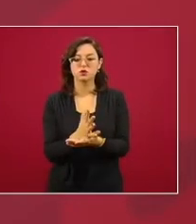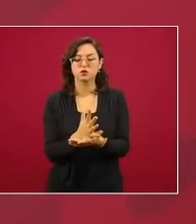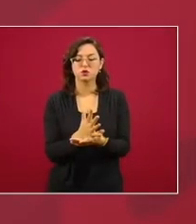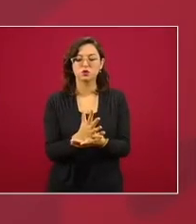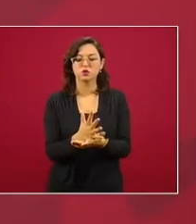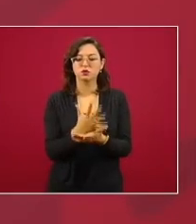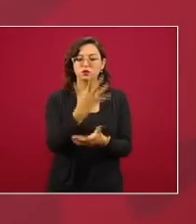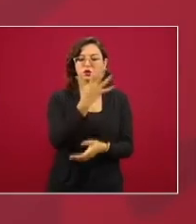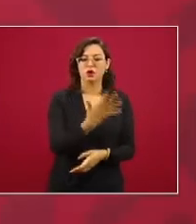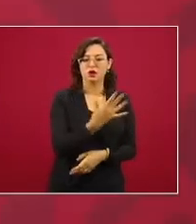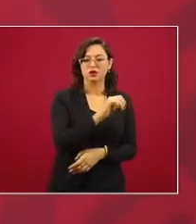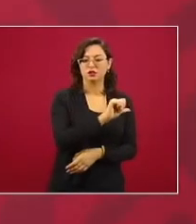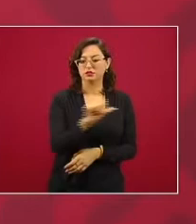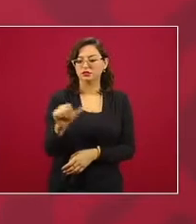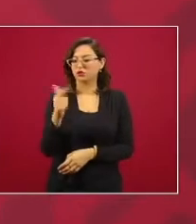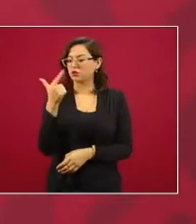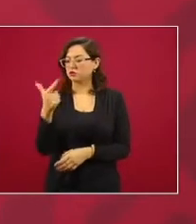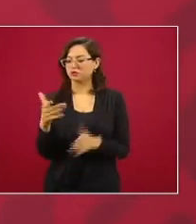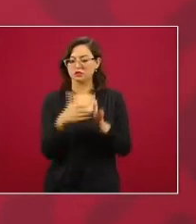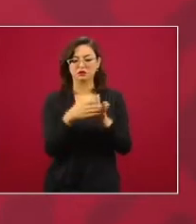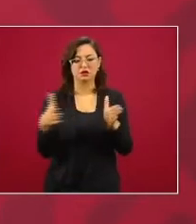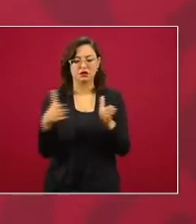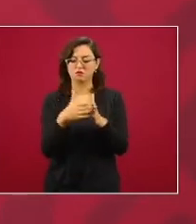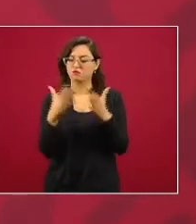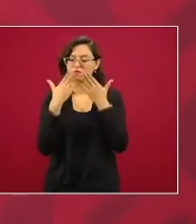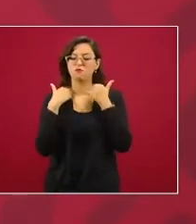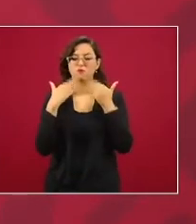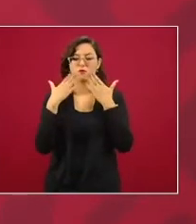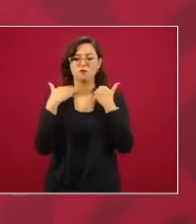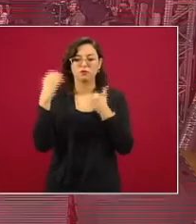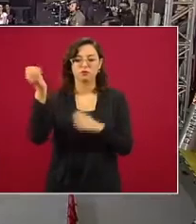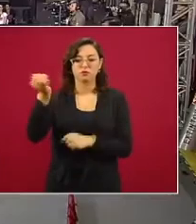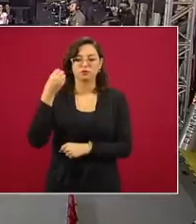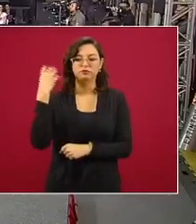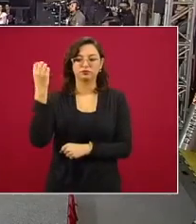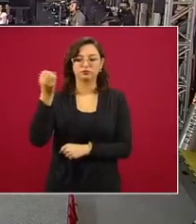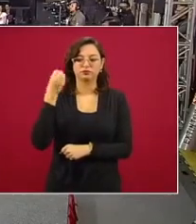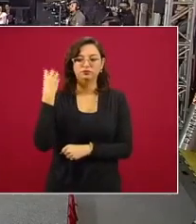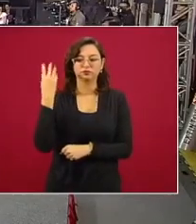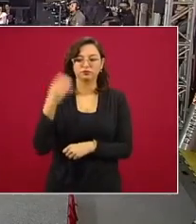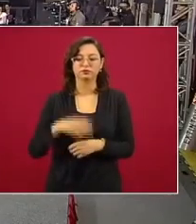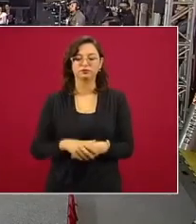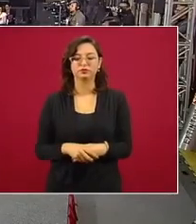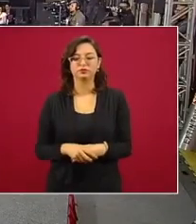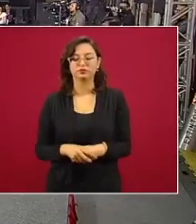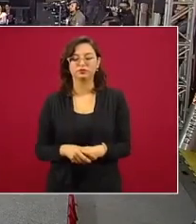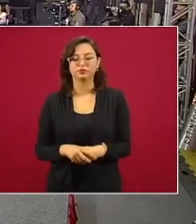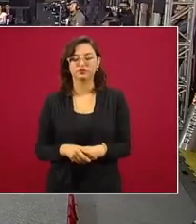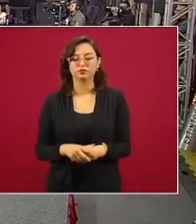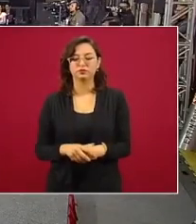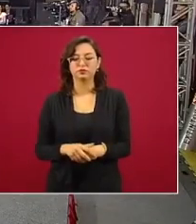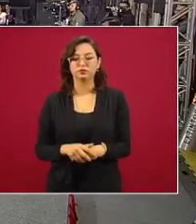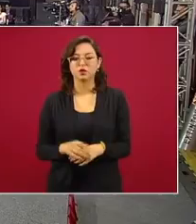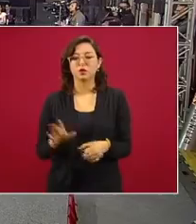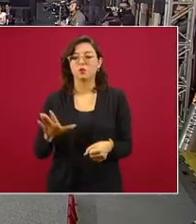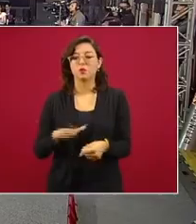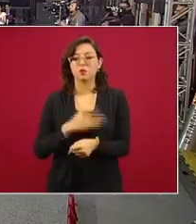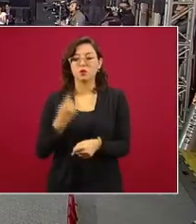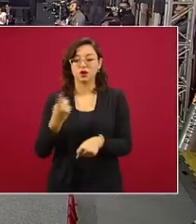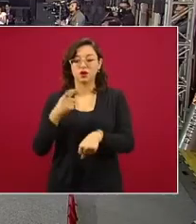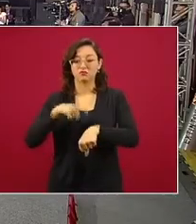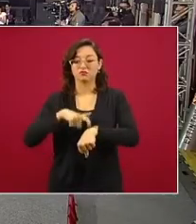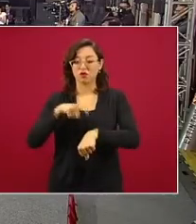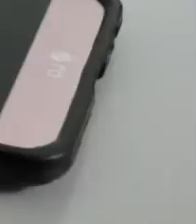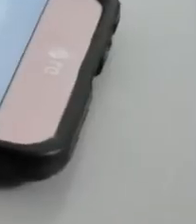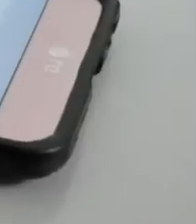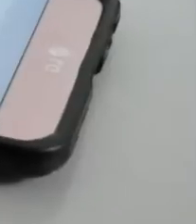22% comentó que la mayoría de las veces, por lo que un 35.2% de los encuestados aprueban la credibilidad del jefe